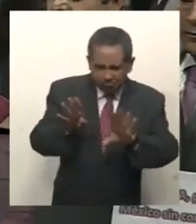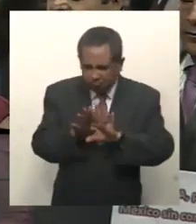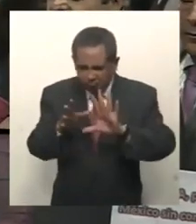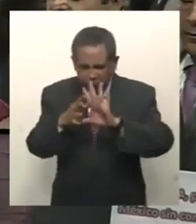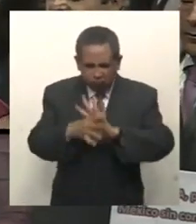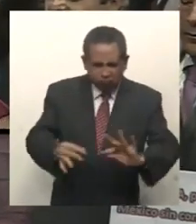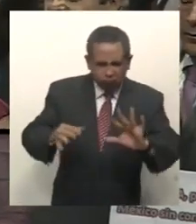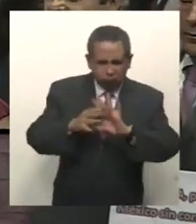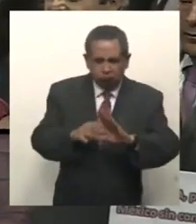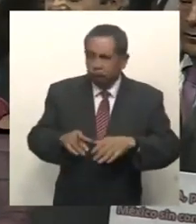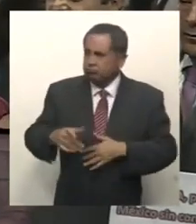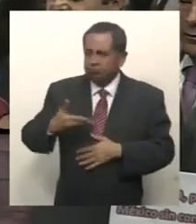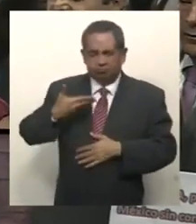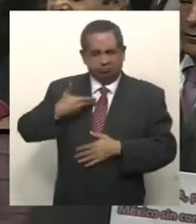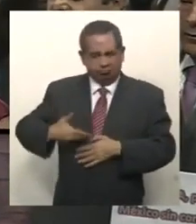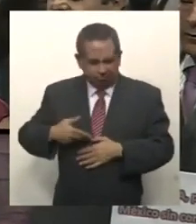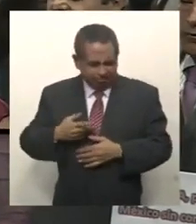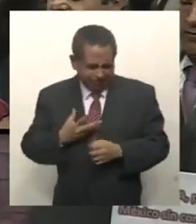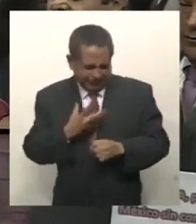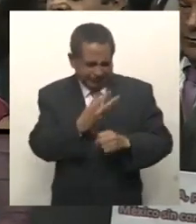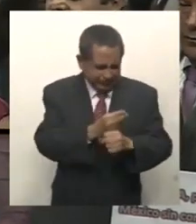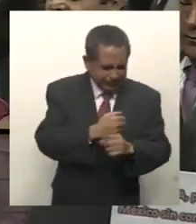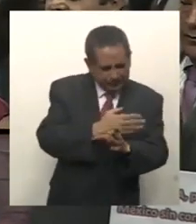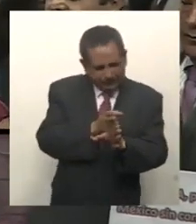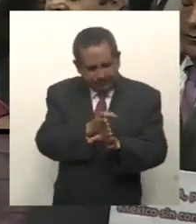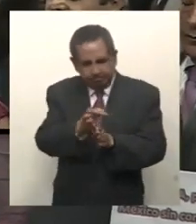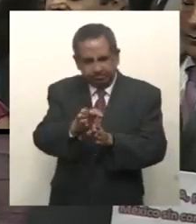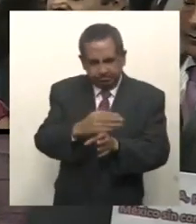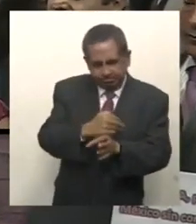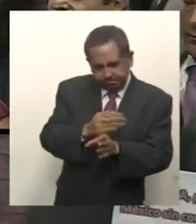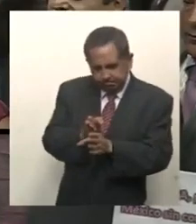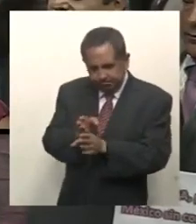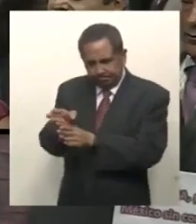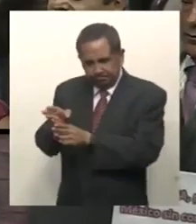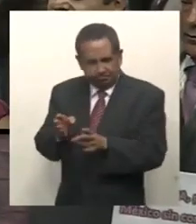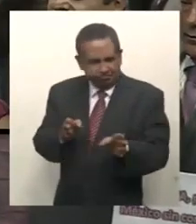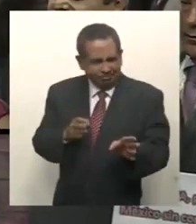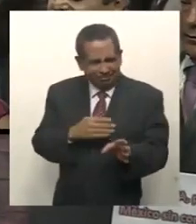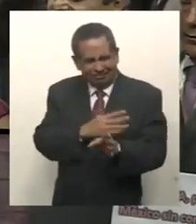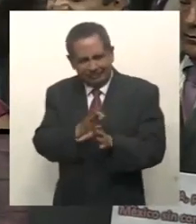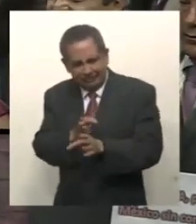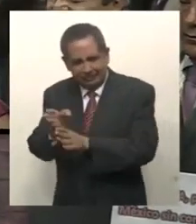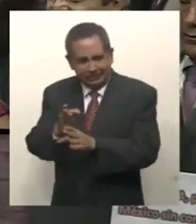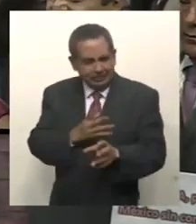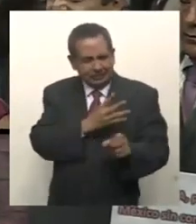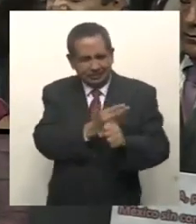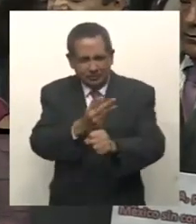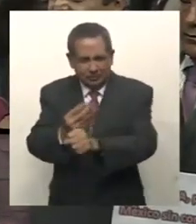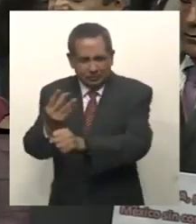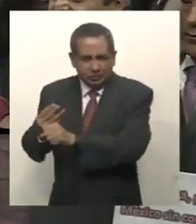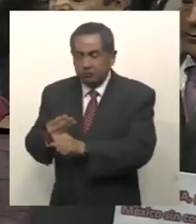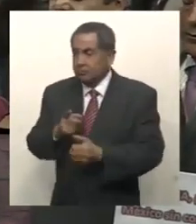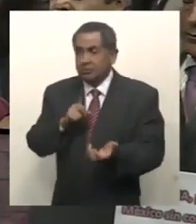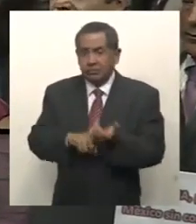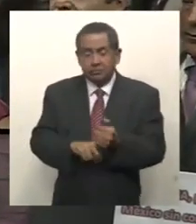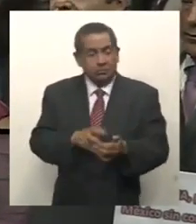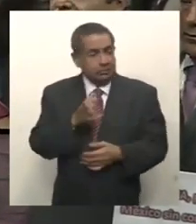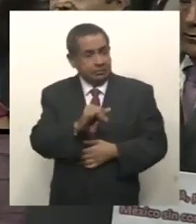triste figura, enderezar entuertos y enmendar agravios, porque el